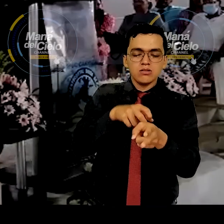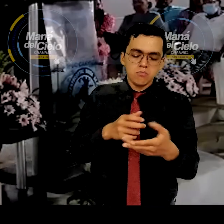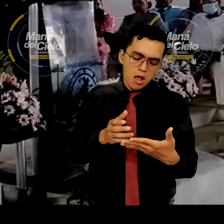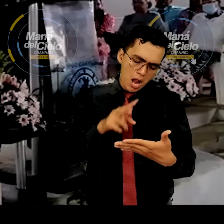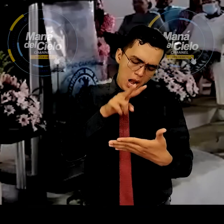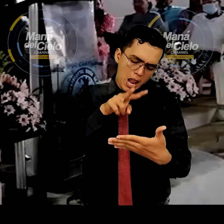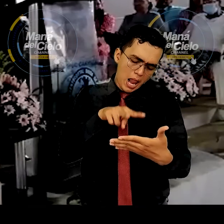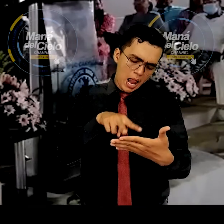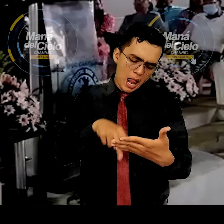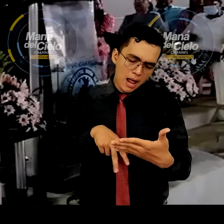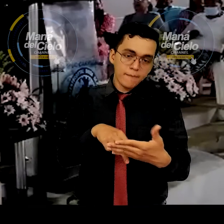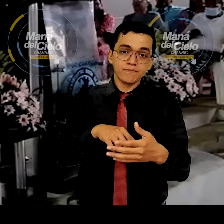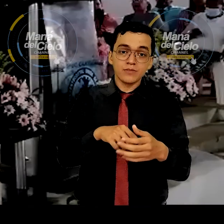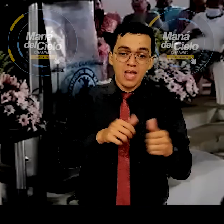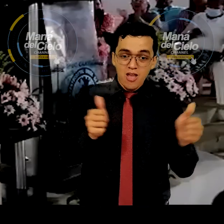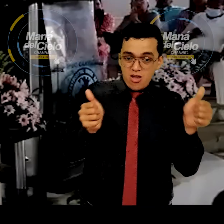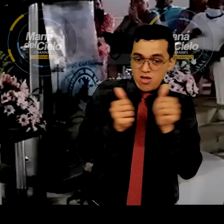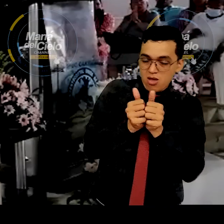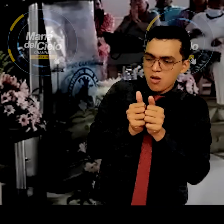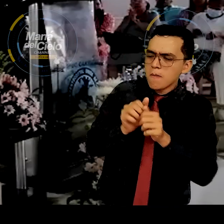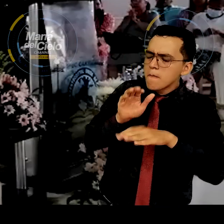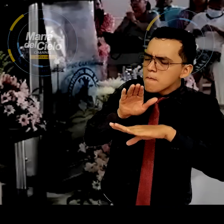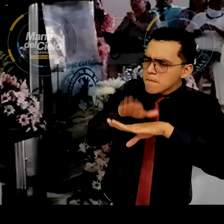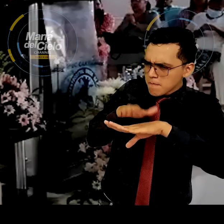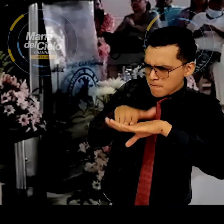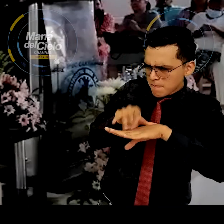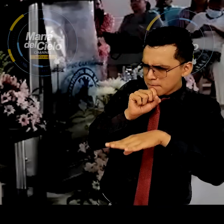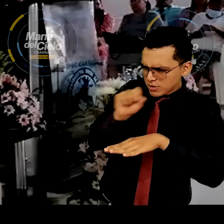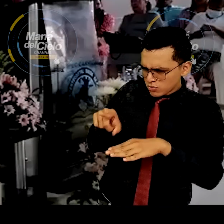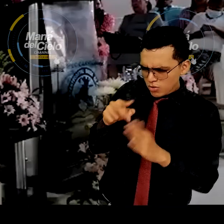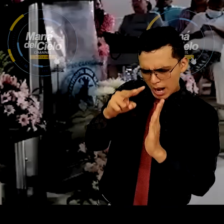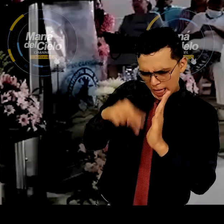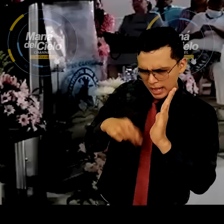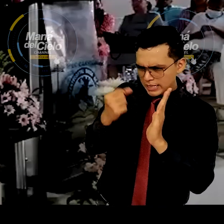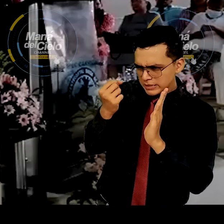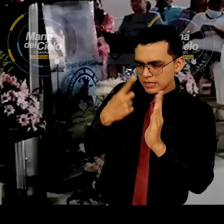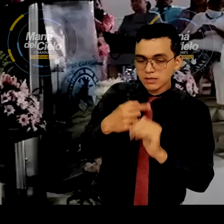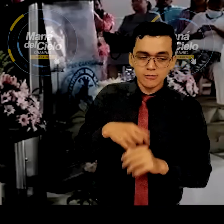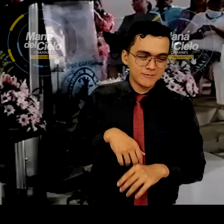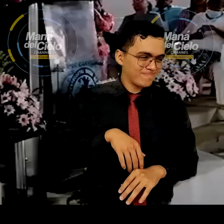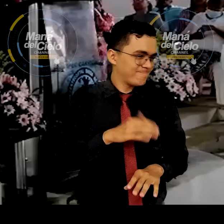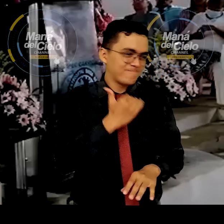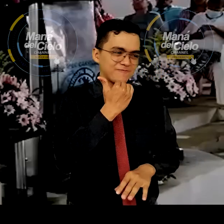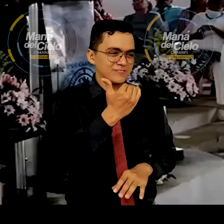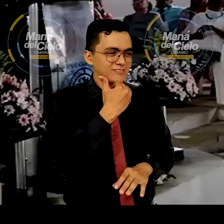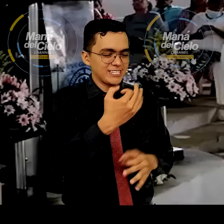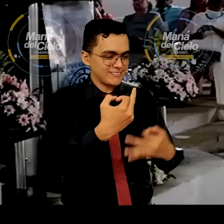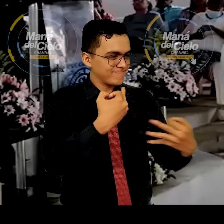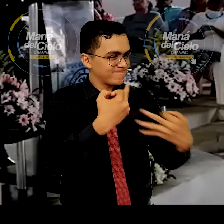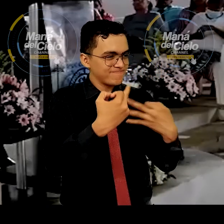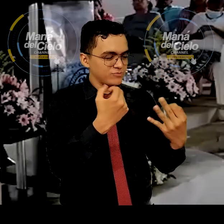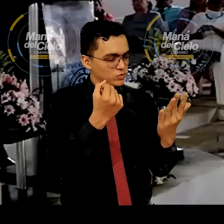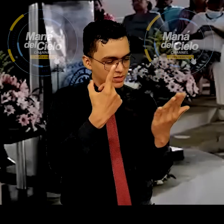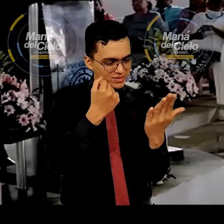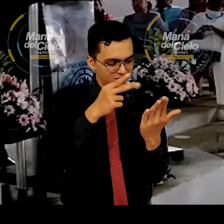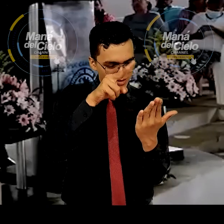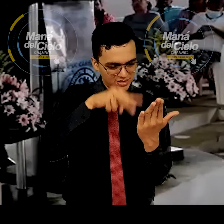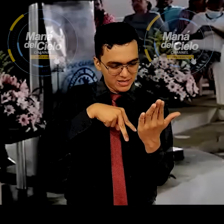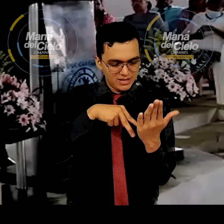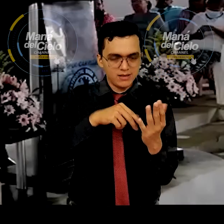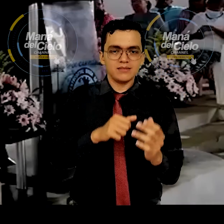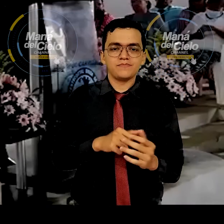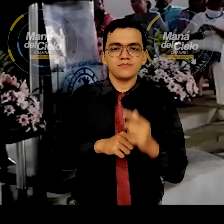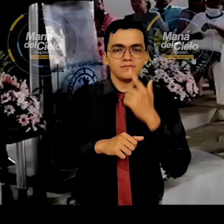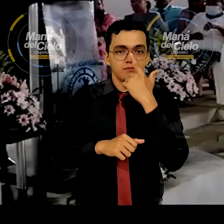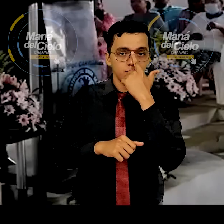Hay que explicar la palabra de Dios para que la persona la entienda. Porque usted ha sido cristiano viviendo a veces